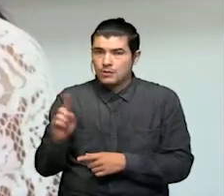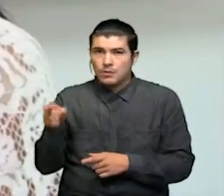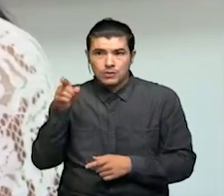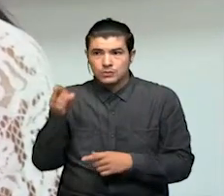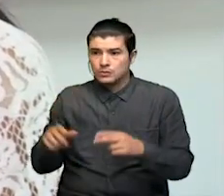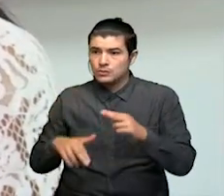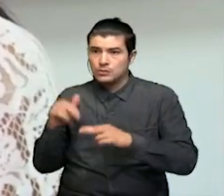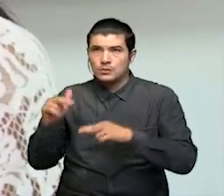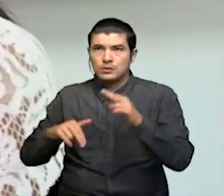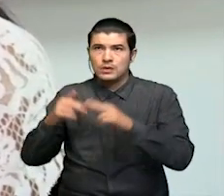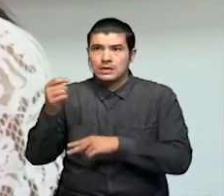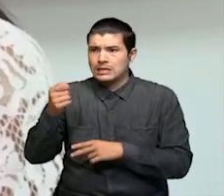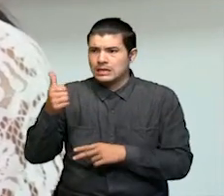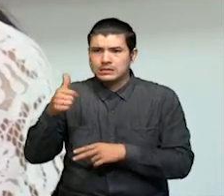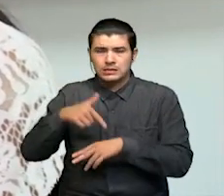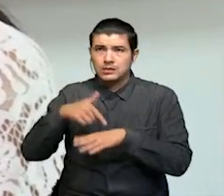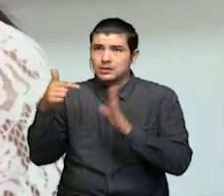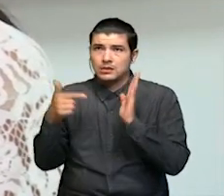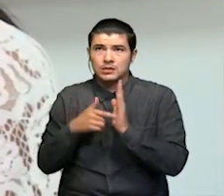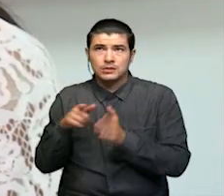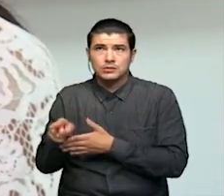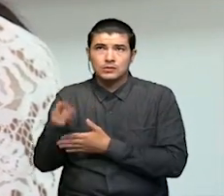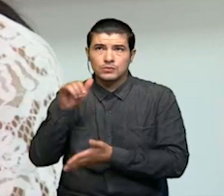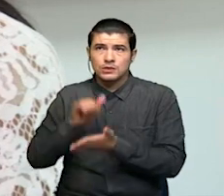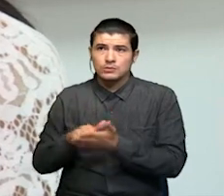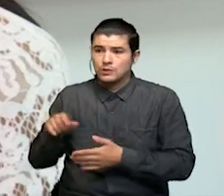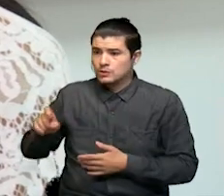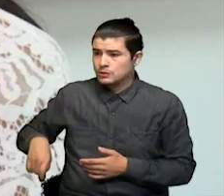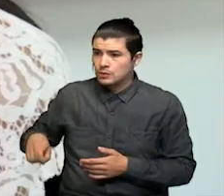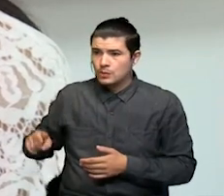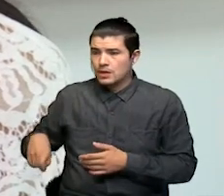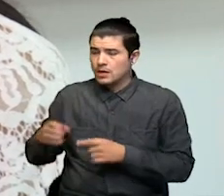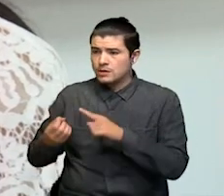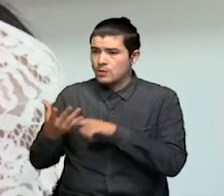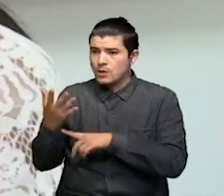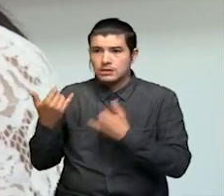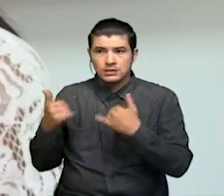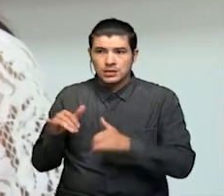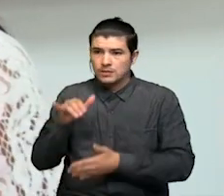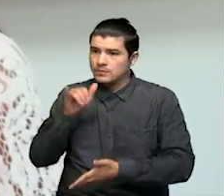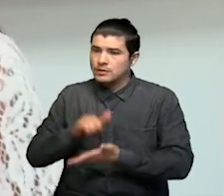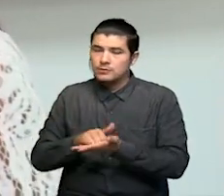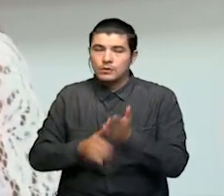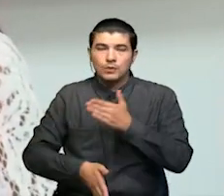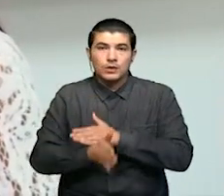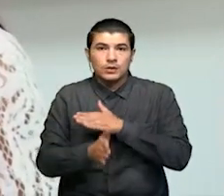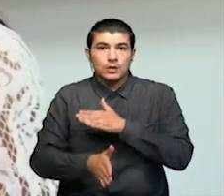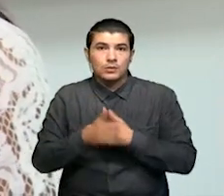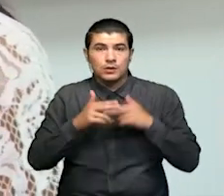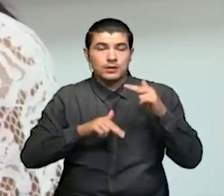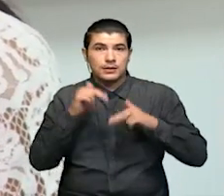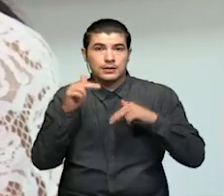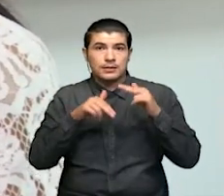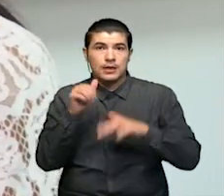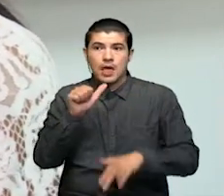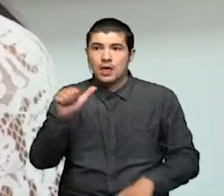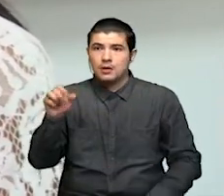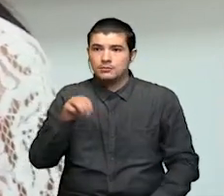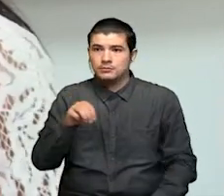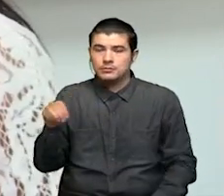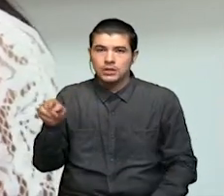casi concluido en la escuela la normal y continúan las obras con su